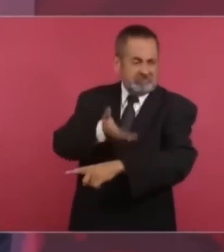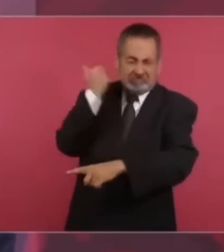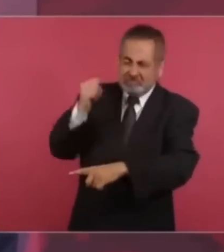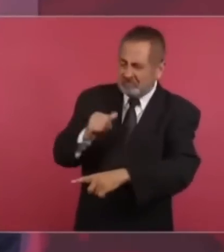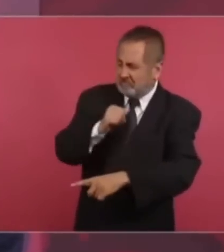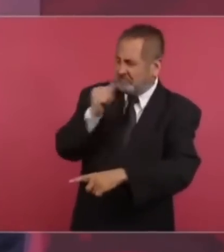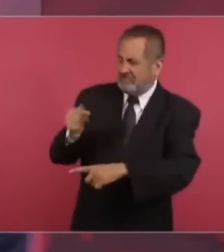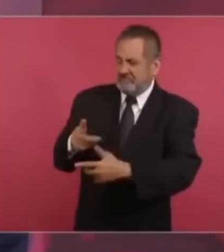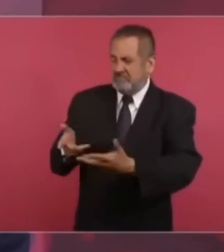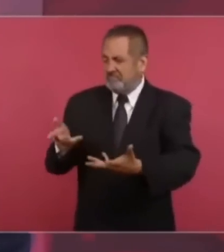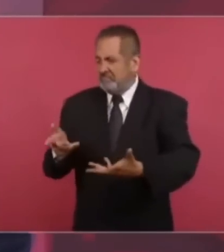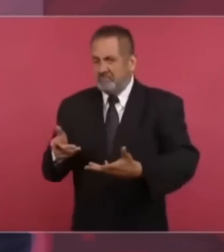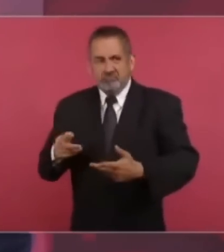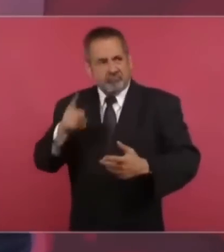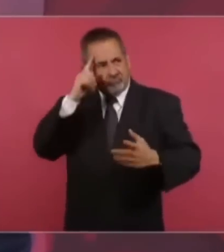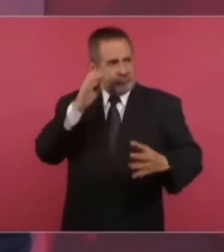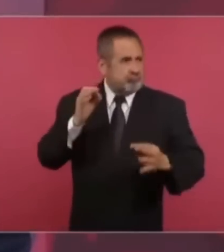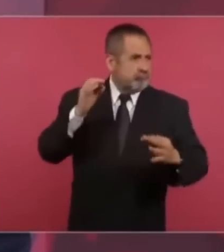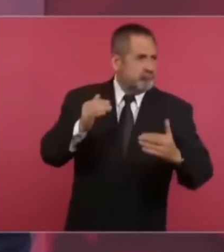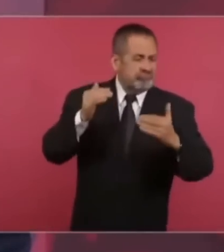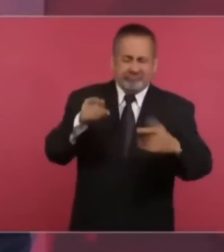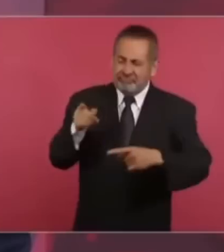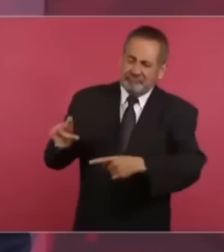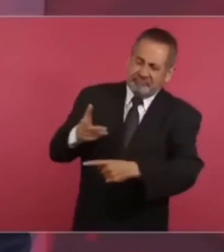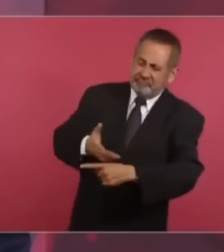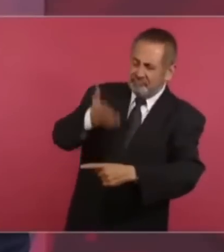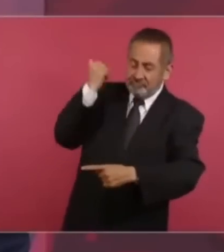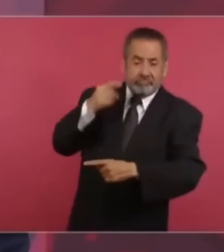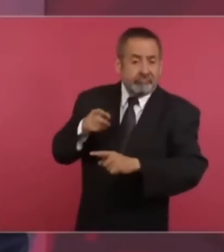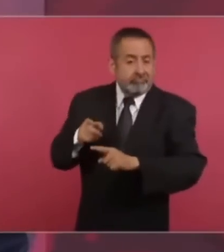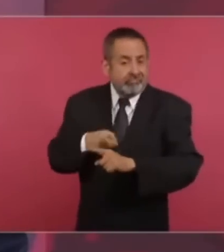o no era civilizado